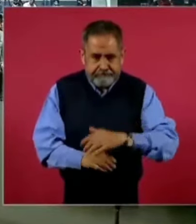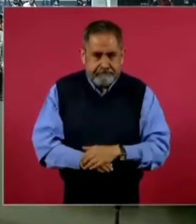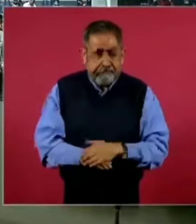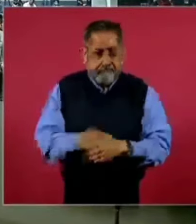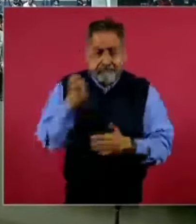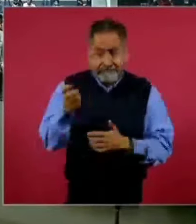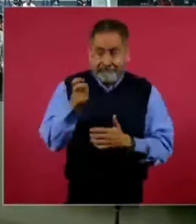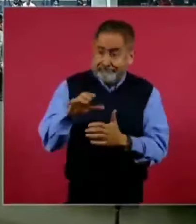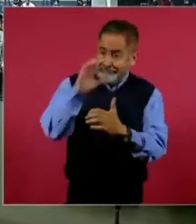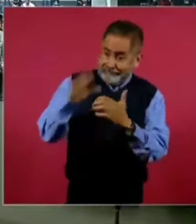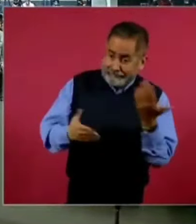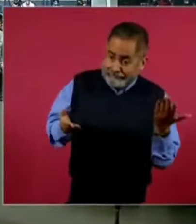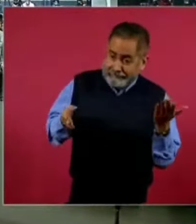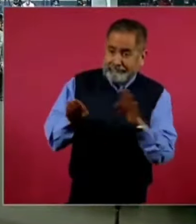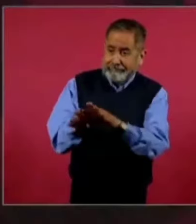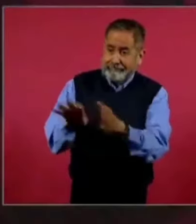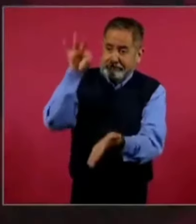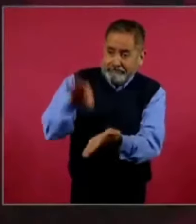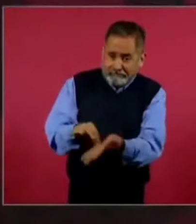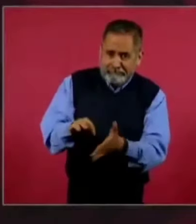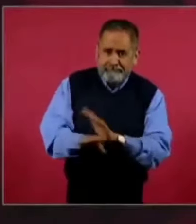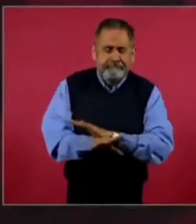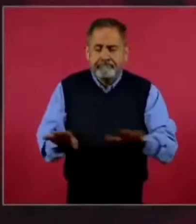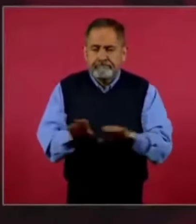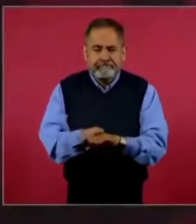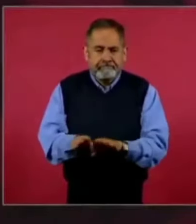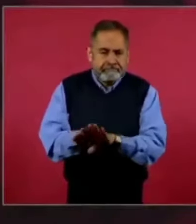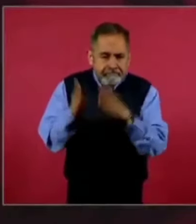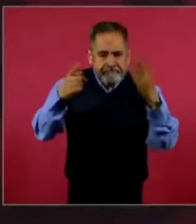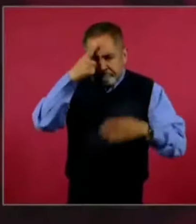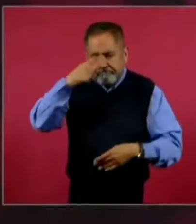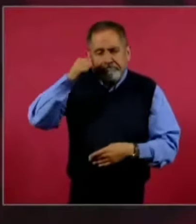nunca, debe ser expediente abierto,